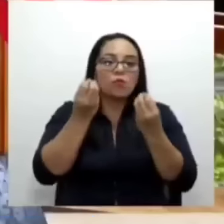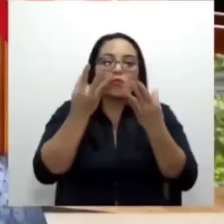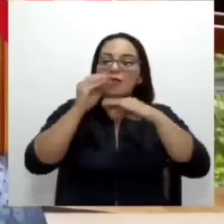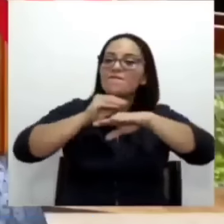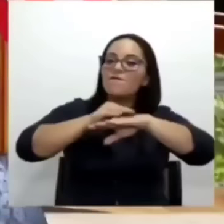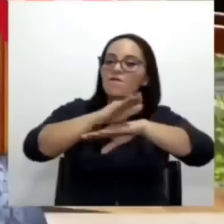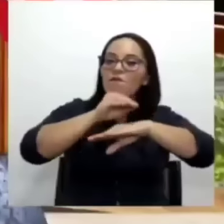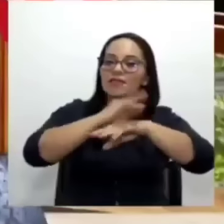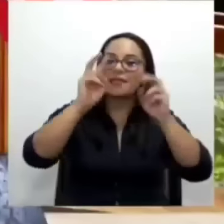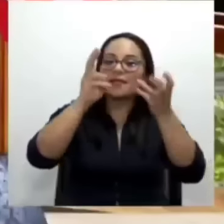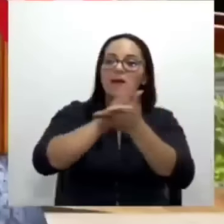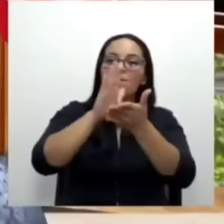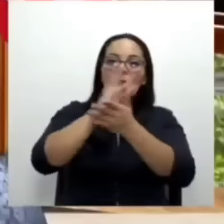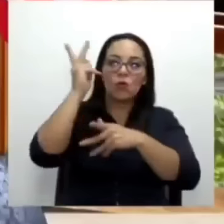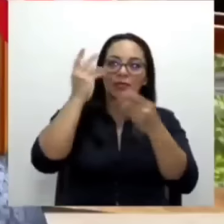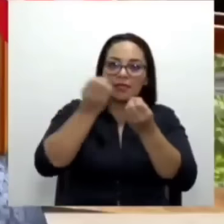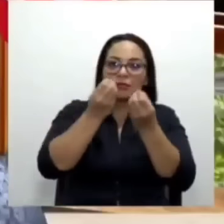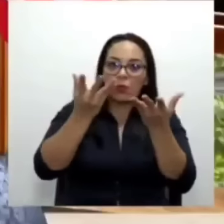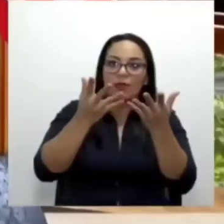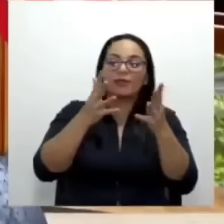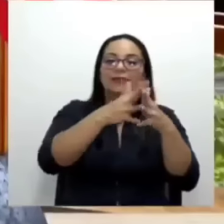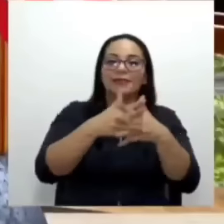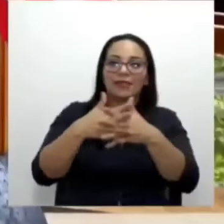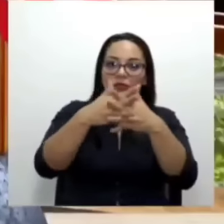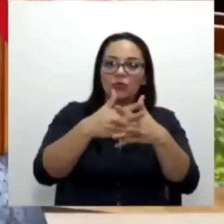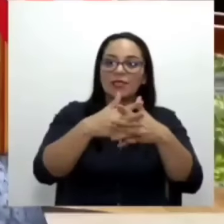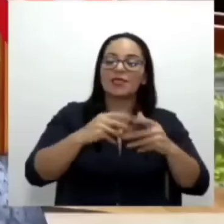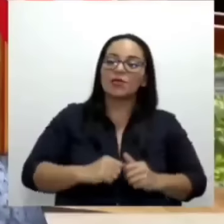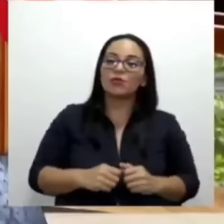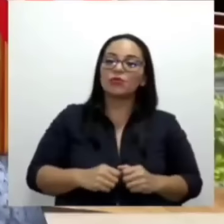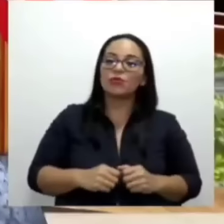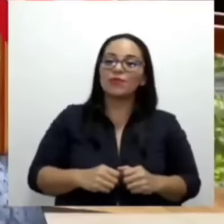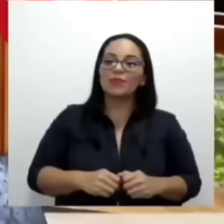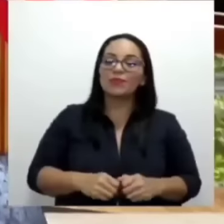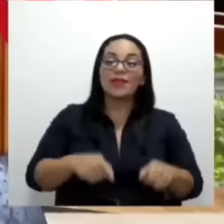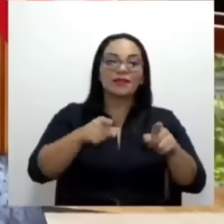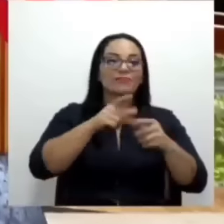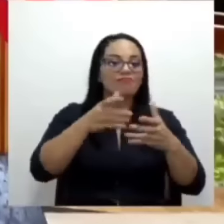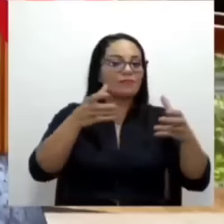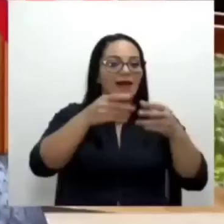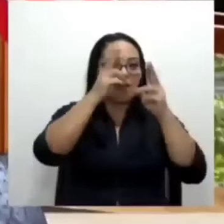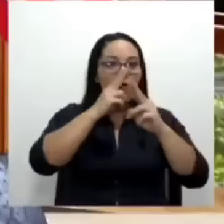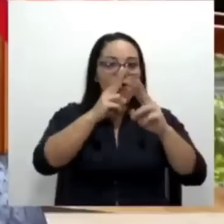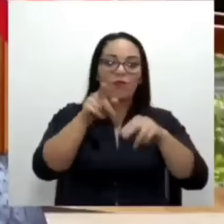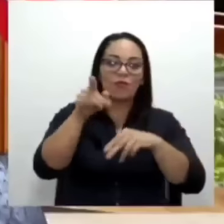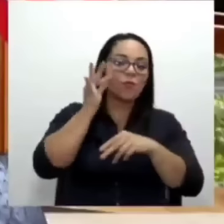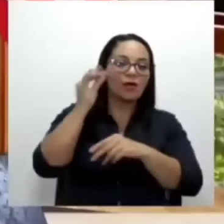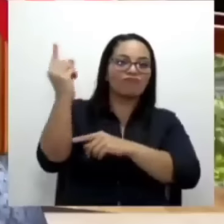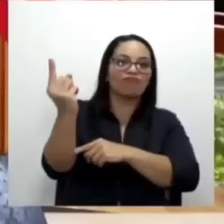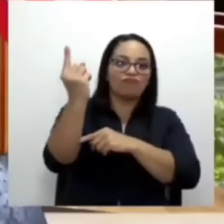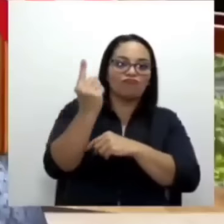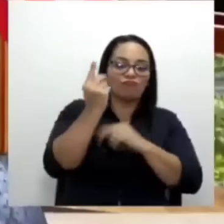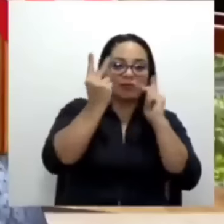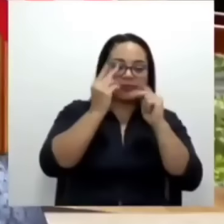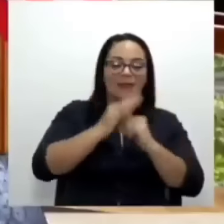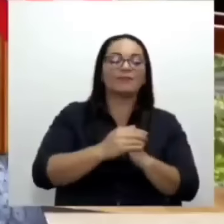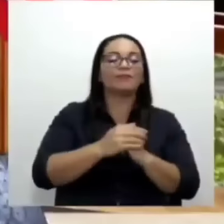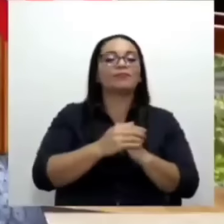las políticas públicas de ese país. Es un gran honor tenerla aquí. Además, la